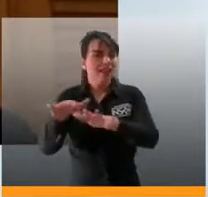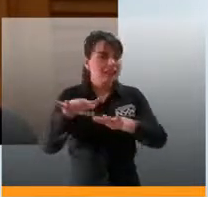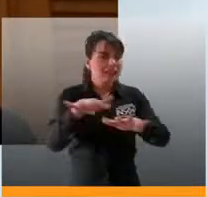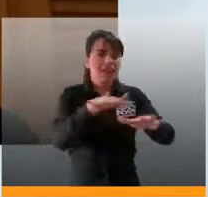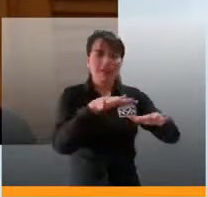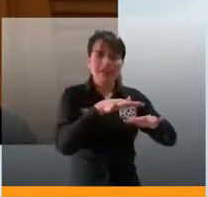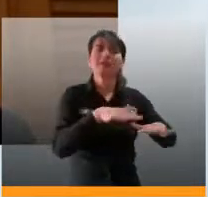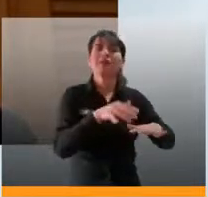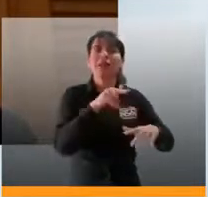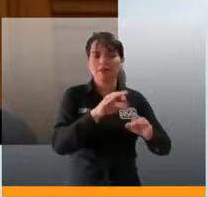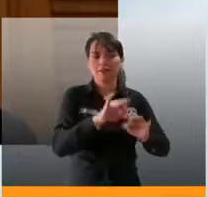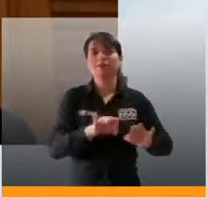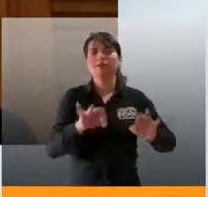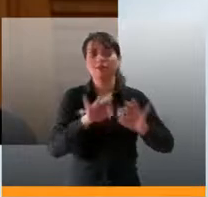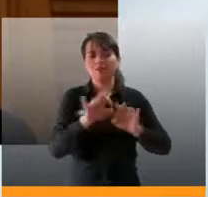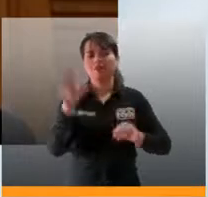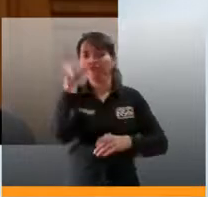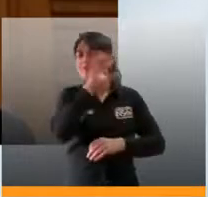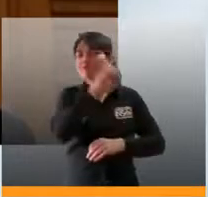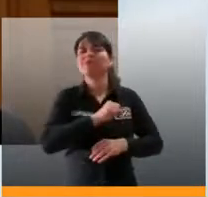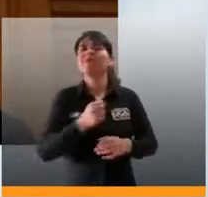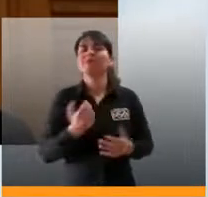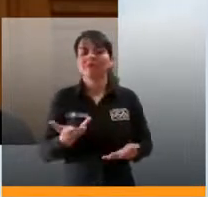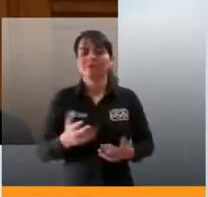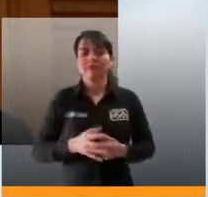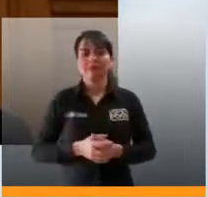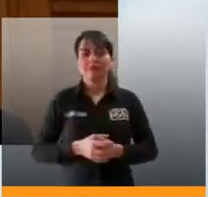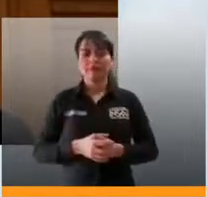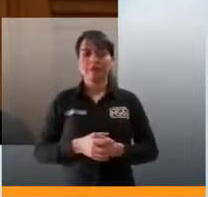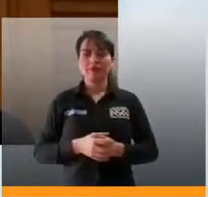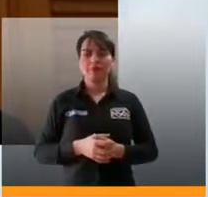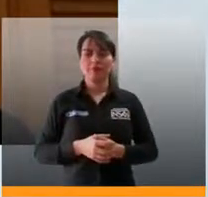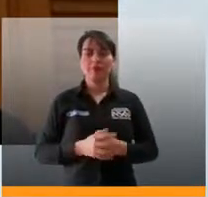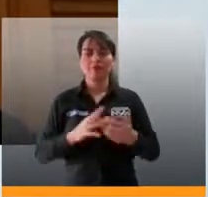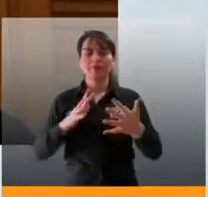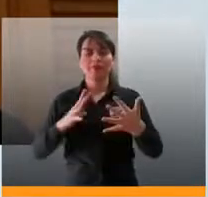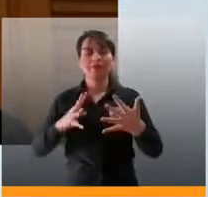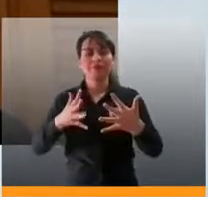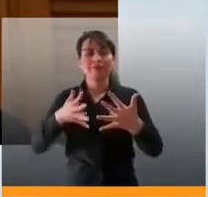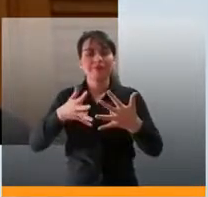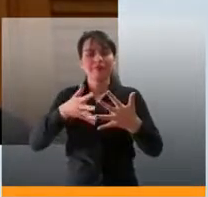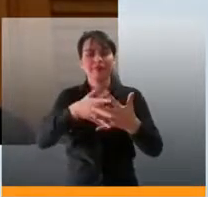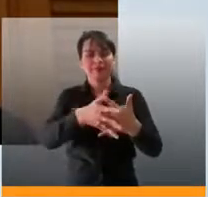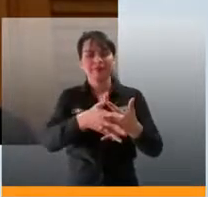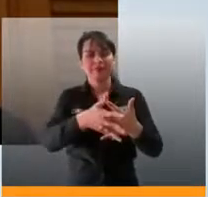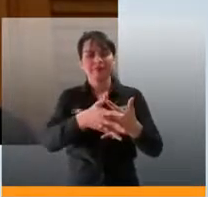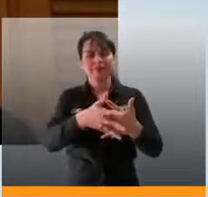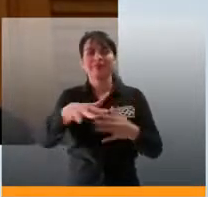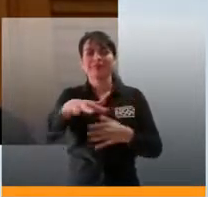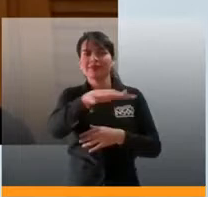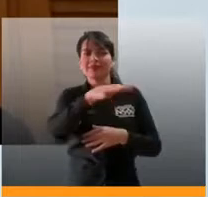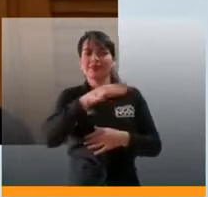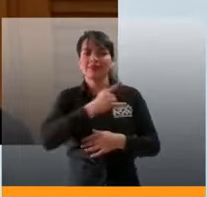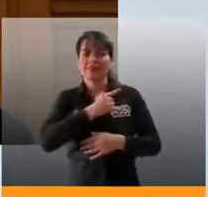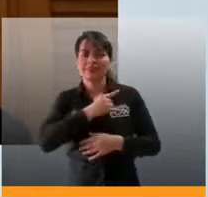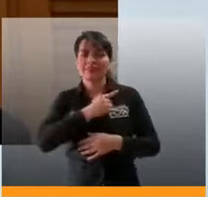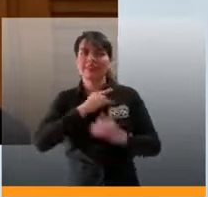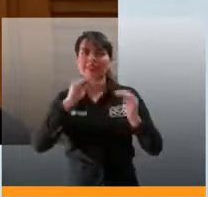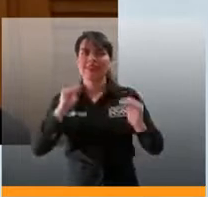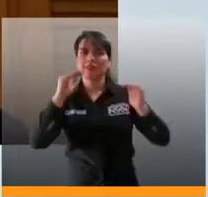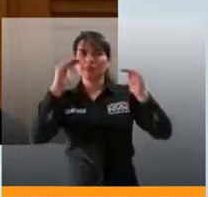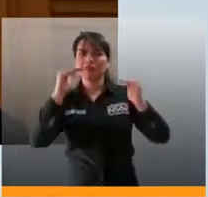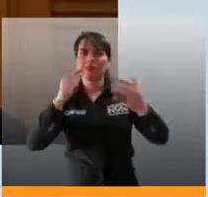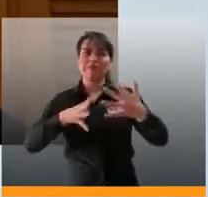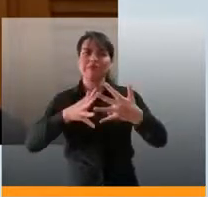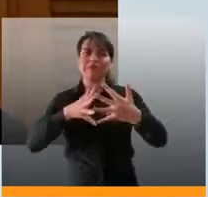que ese poder de adaptación que ha mostrado el sector de la educación superior